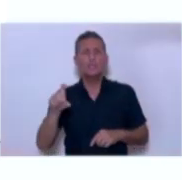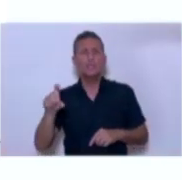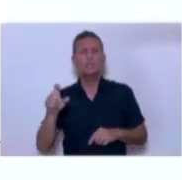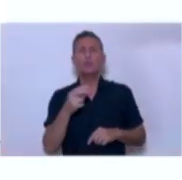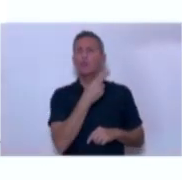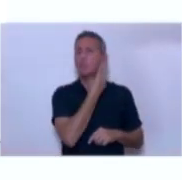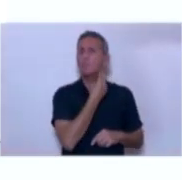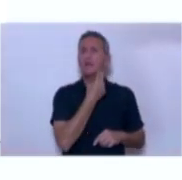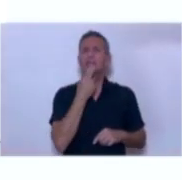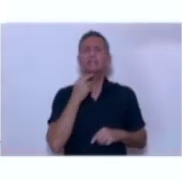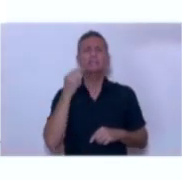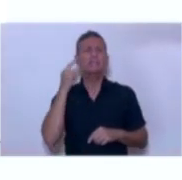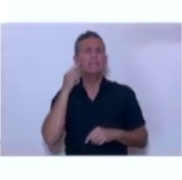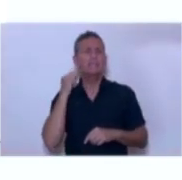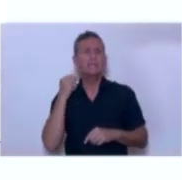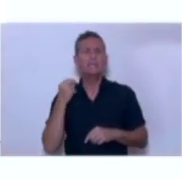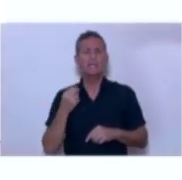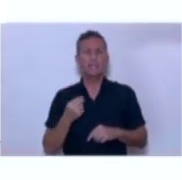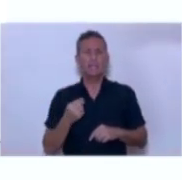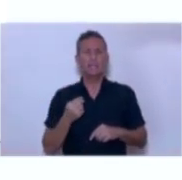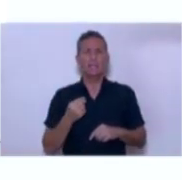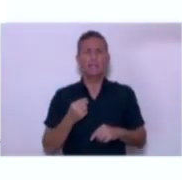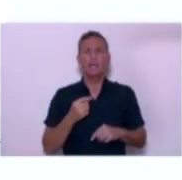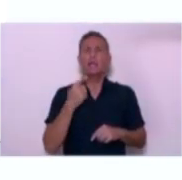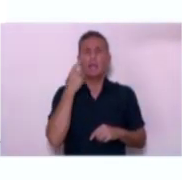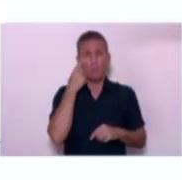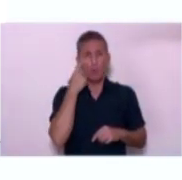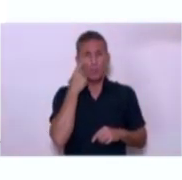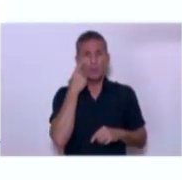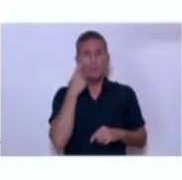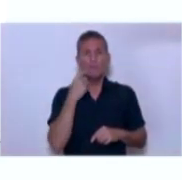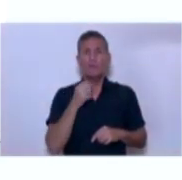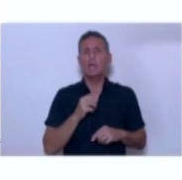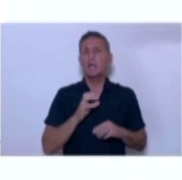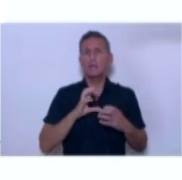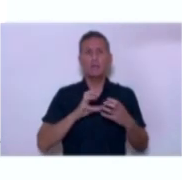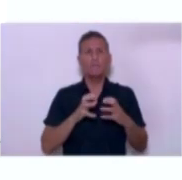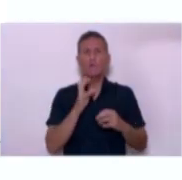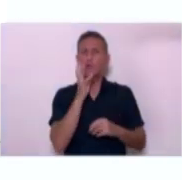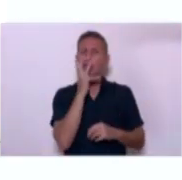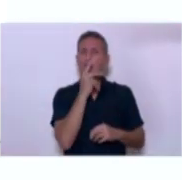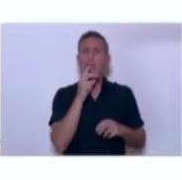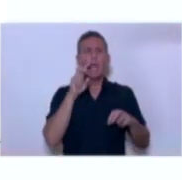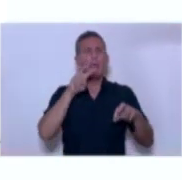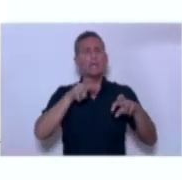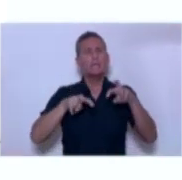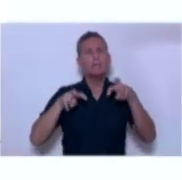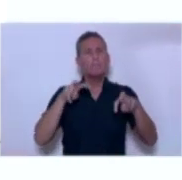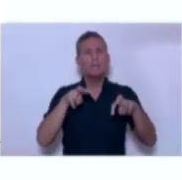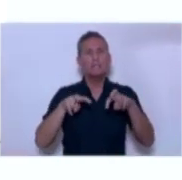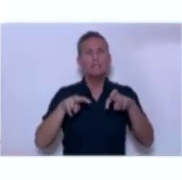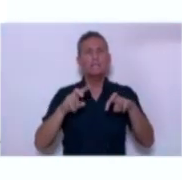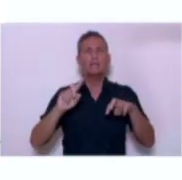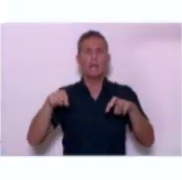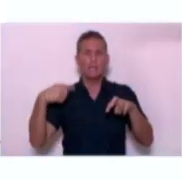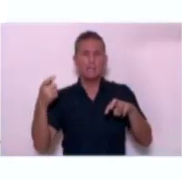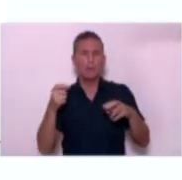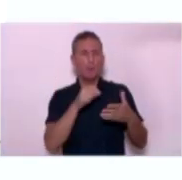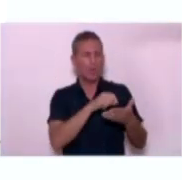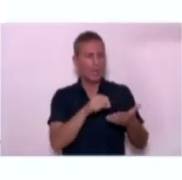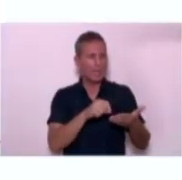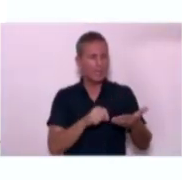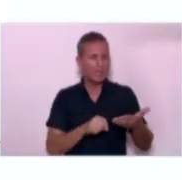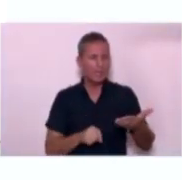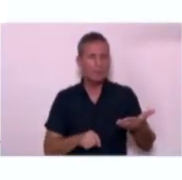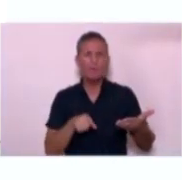José Martí en los que utilice la descripción o la narración de forma tan bella? Investiga y escribe sus